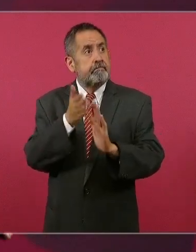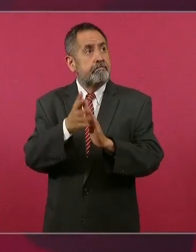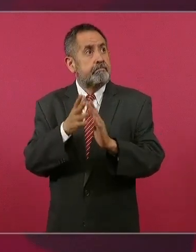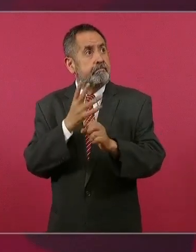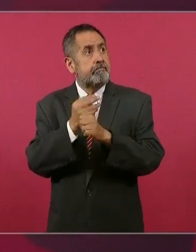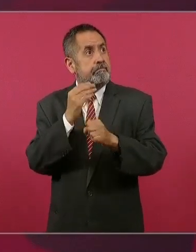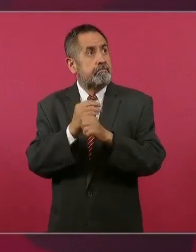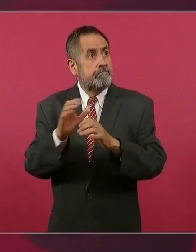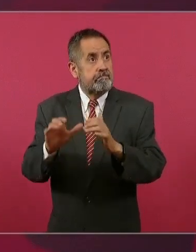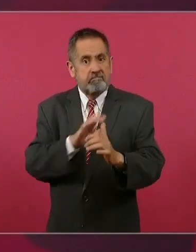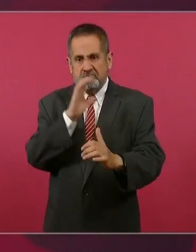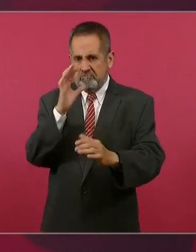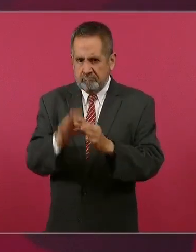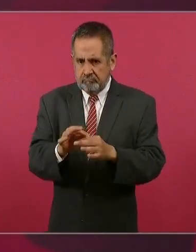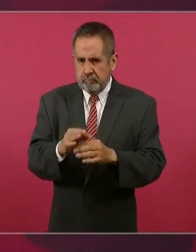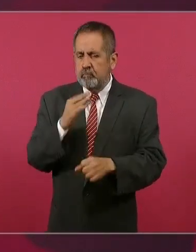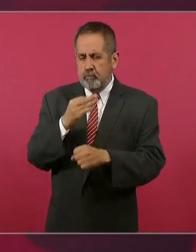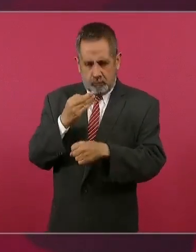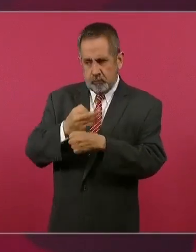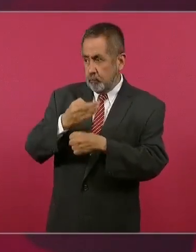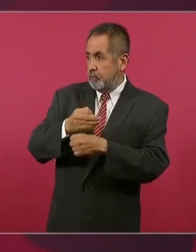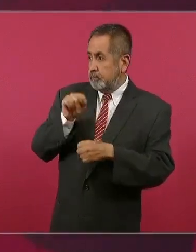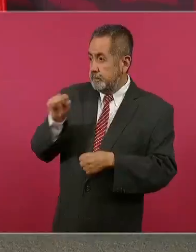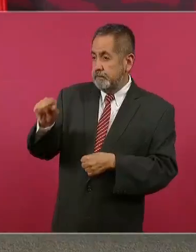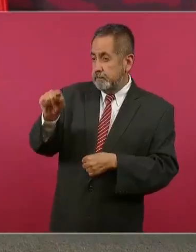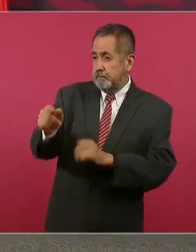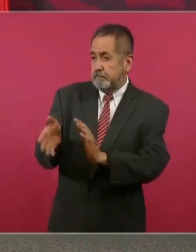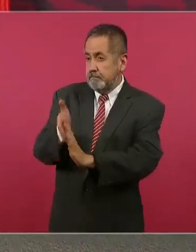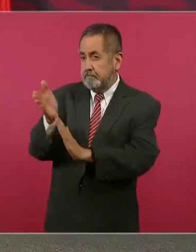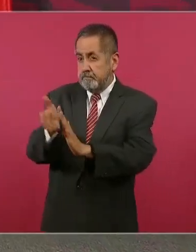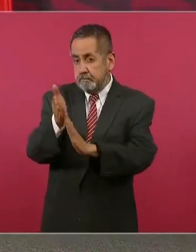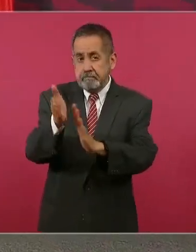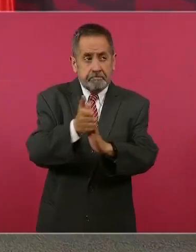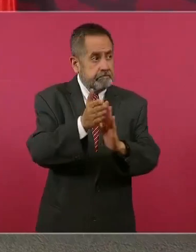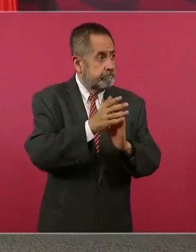que todo lo que esté en proceso se termine.